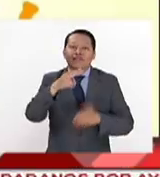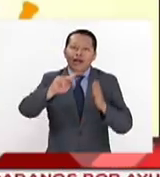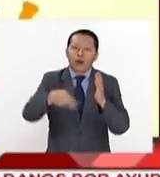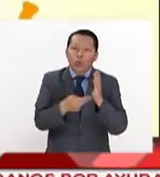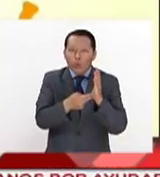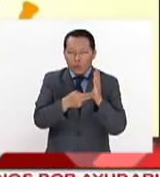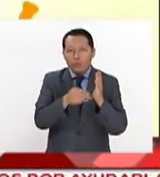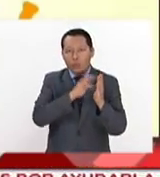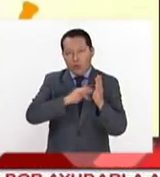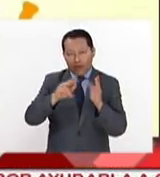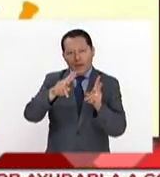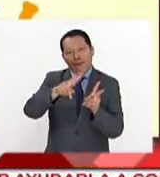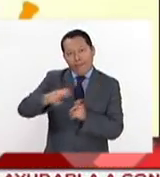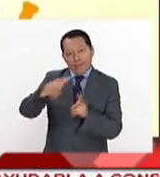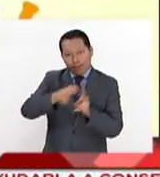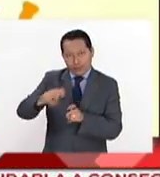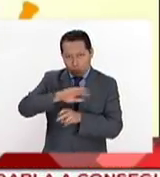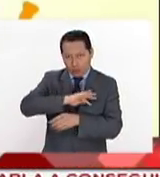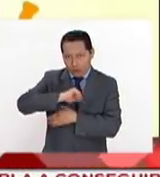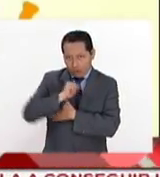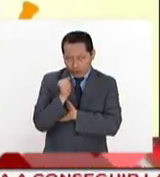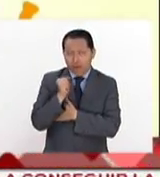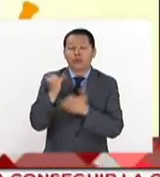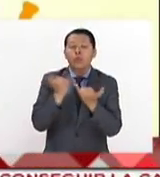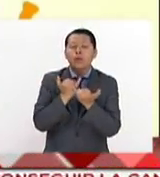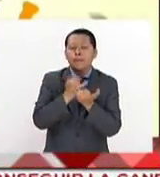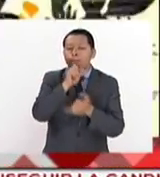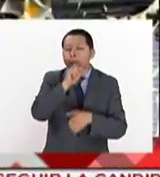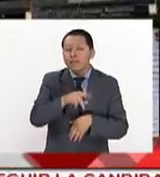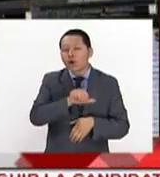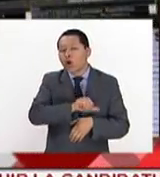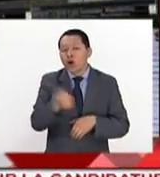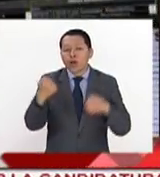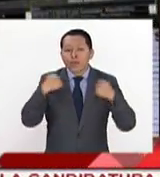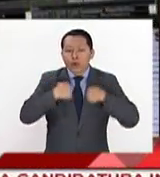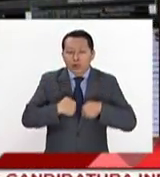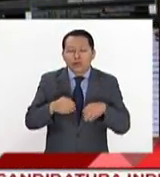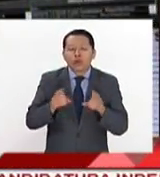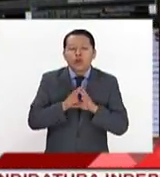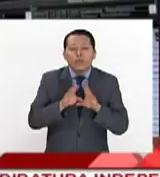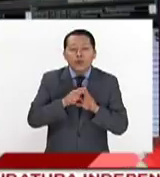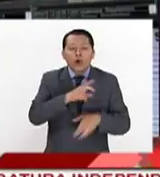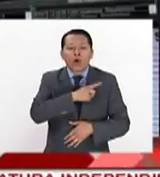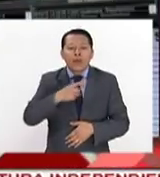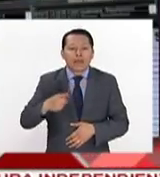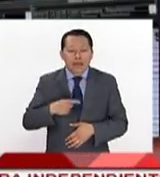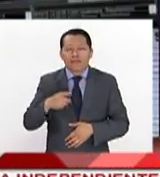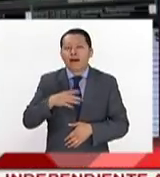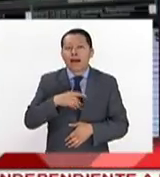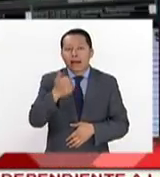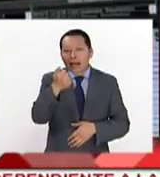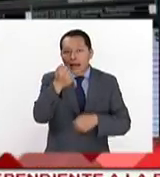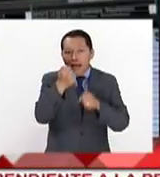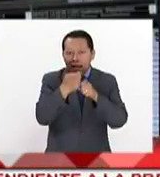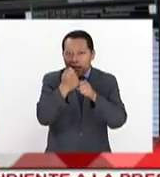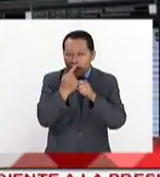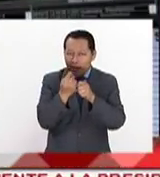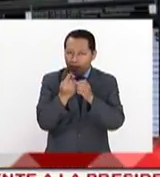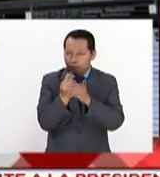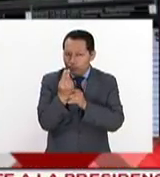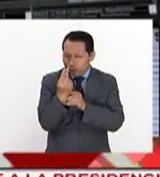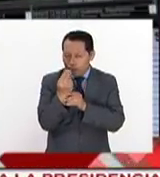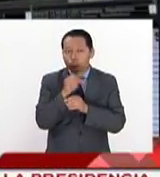Otros elementos importantes que debe de contener esta mochila de emergencia es tener un encendedor, una